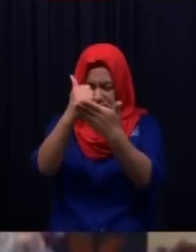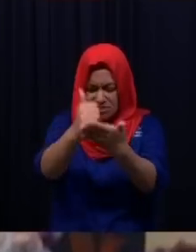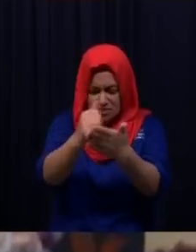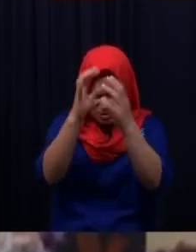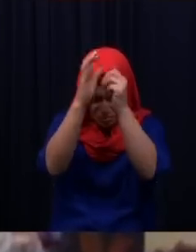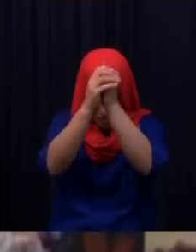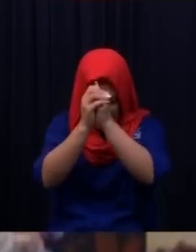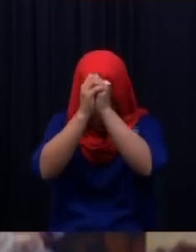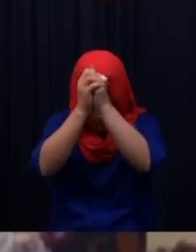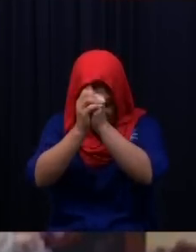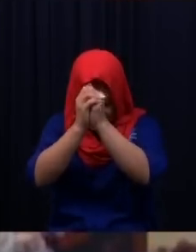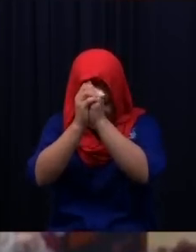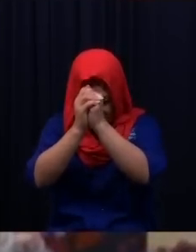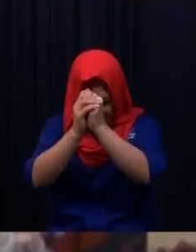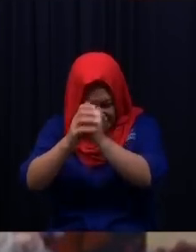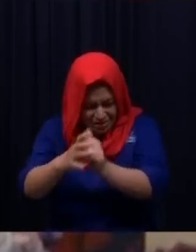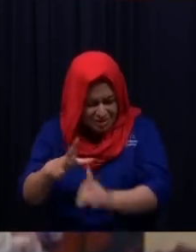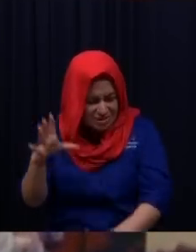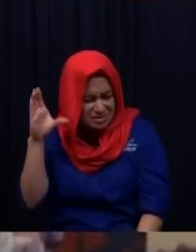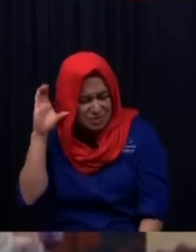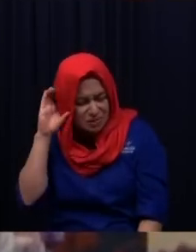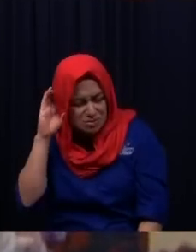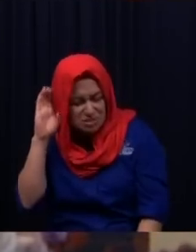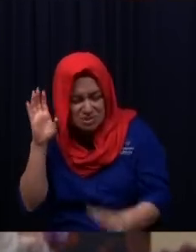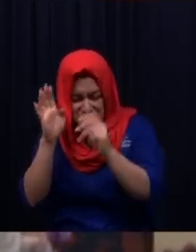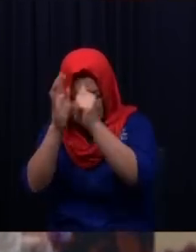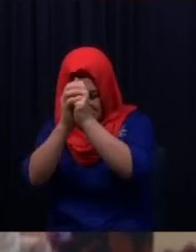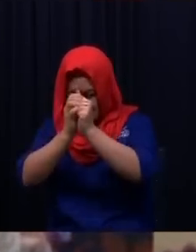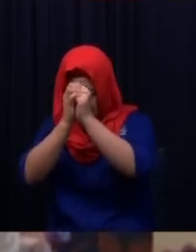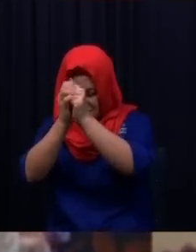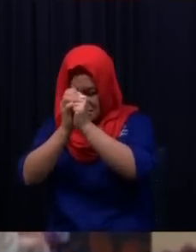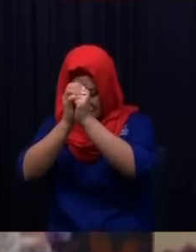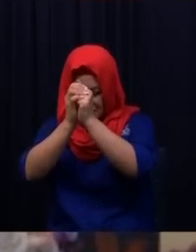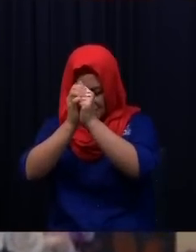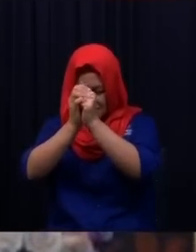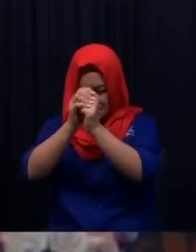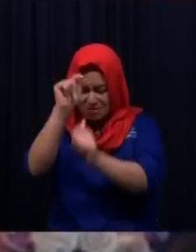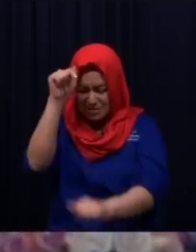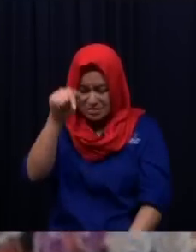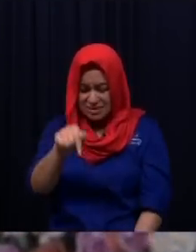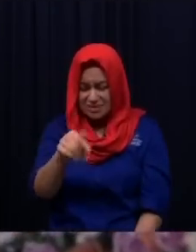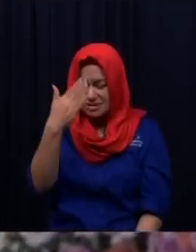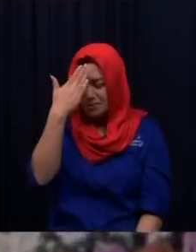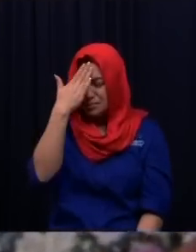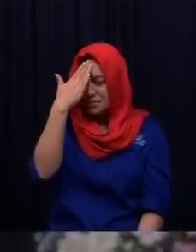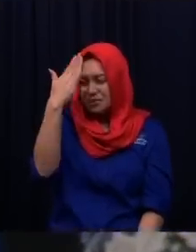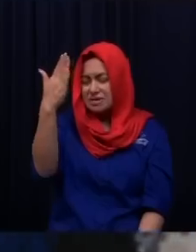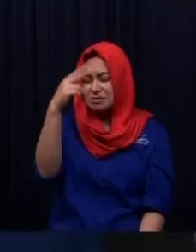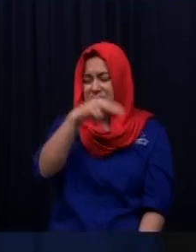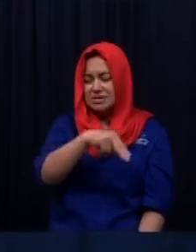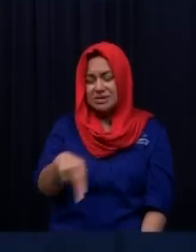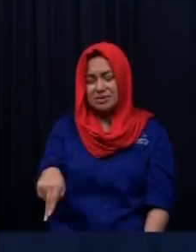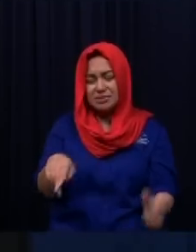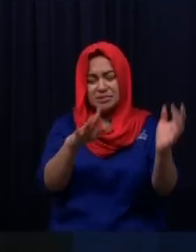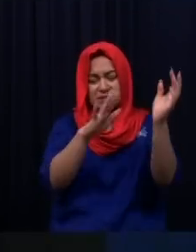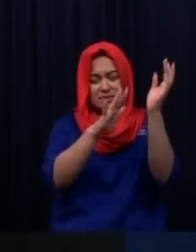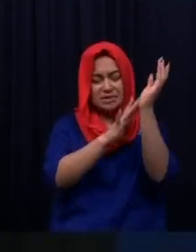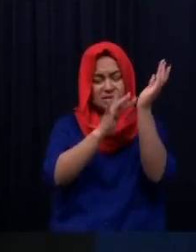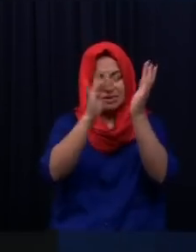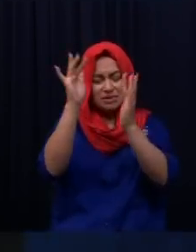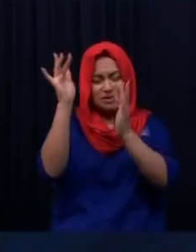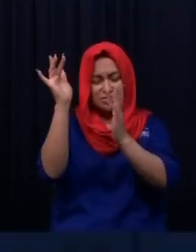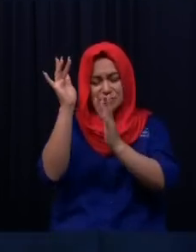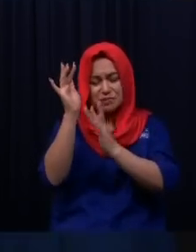estas peticiones de nuestros hermanos. Y desde ya, Señor, te damos gracias en el nombre que es sobre